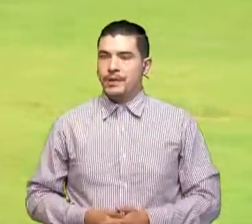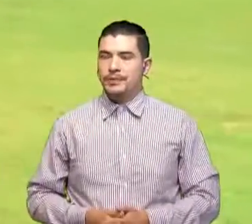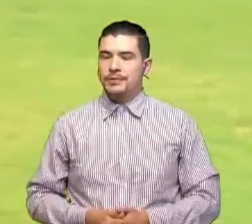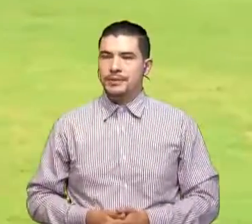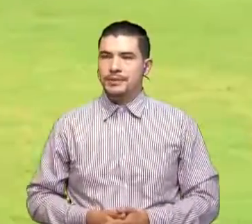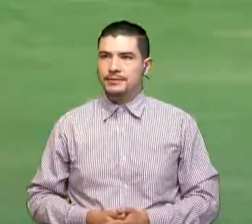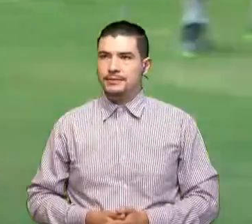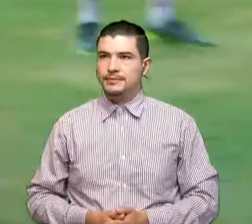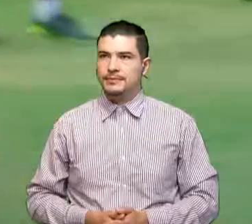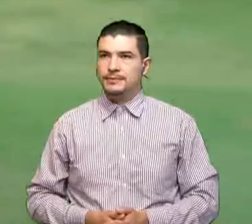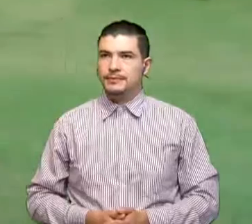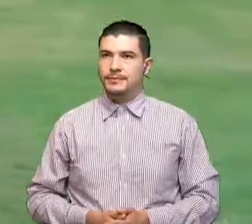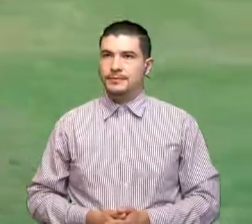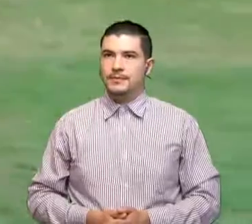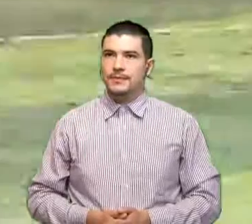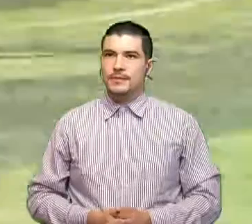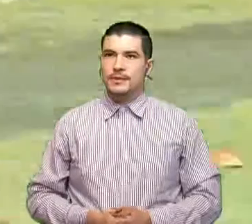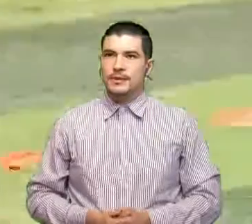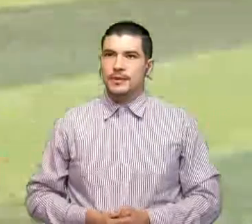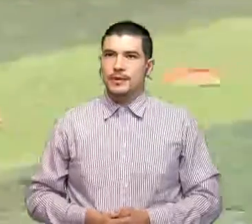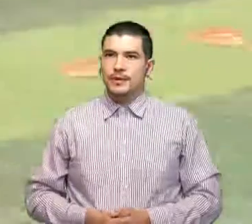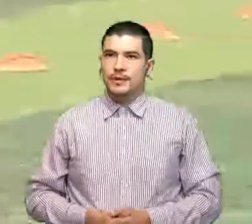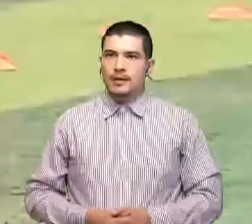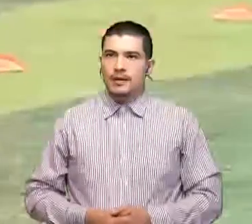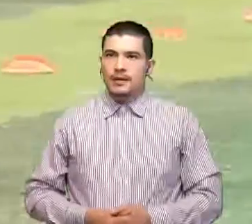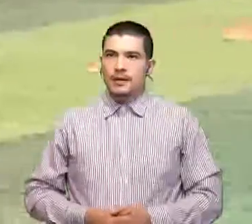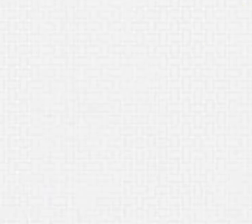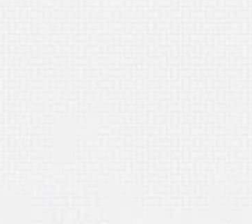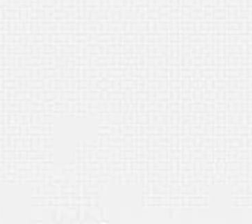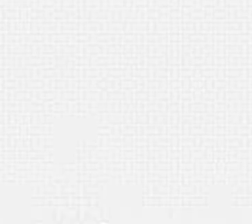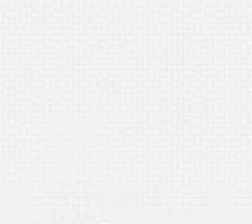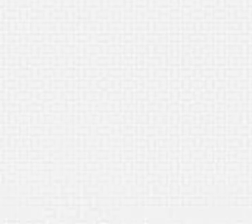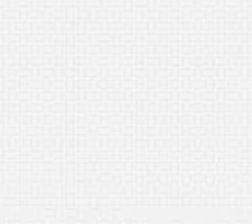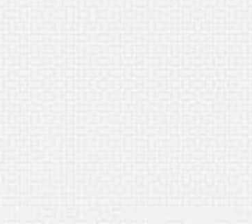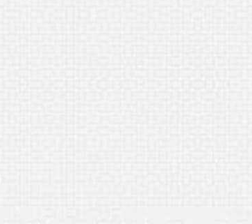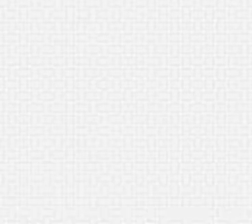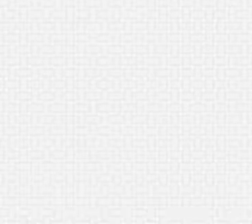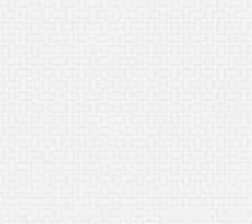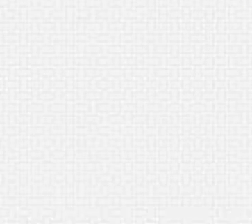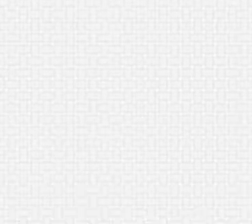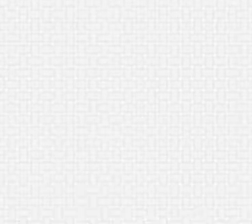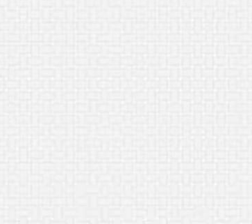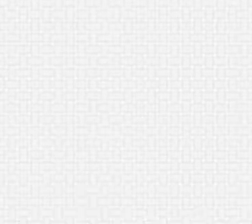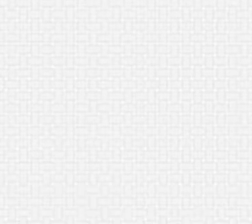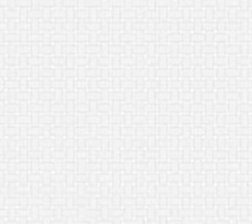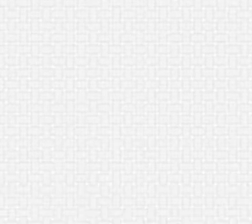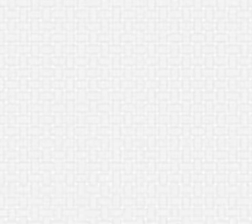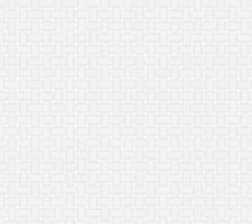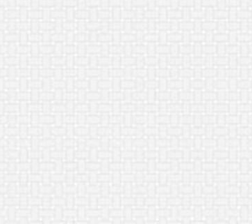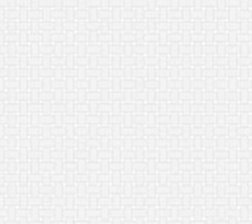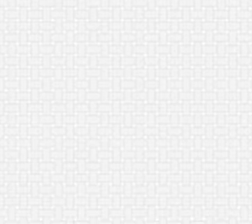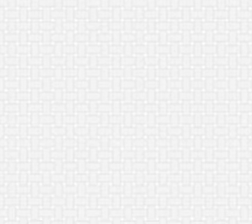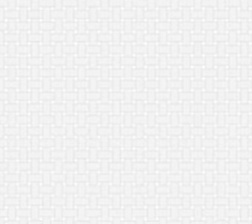John Vázquez, Jefferson Solano, Wilberto Cosme y Jonathan Agudelo. Canaltro.com